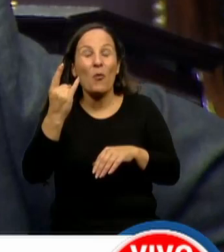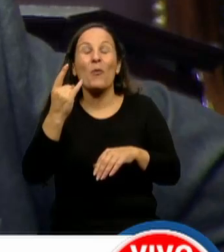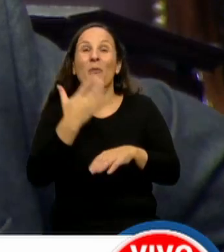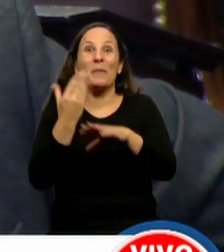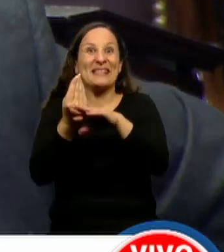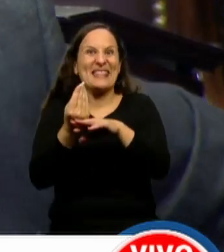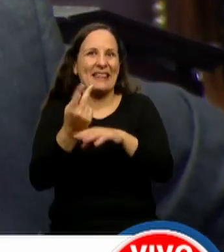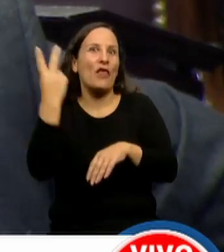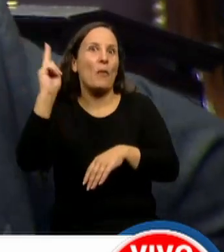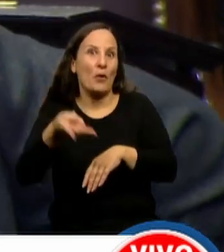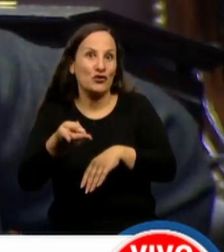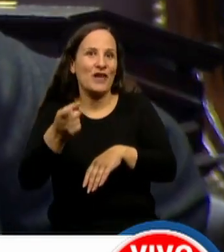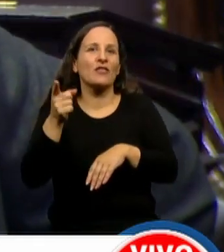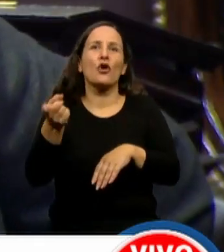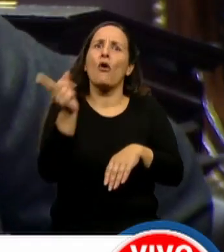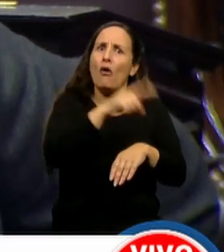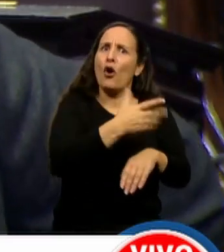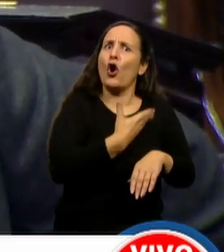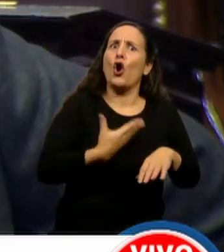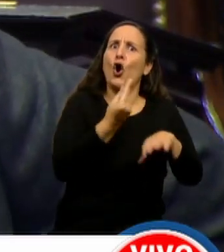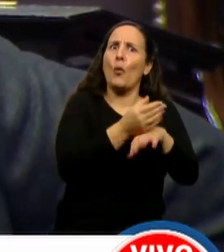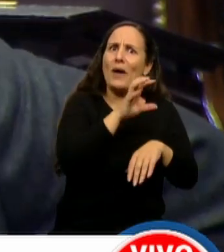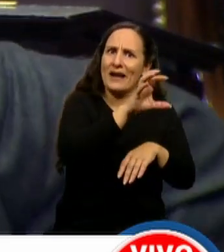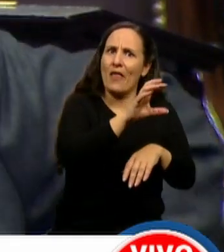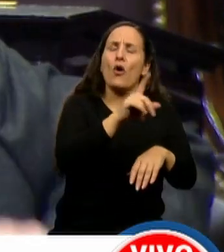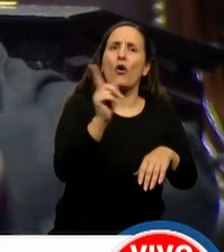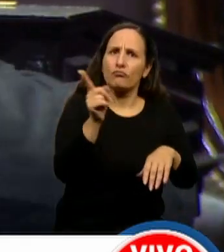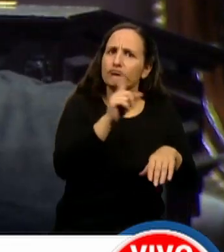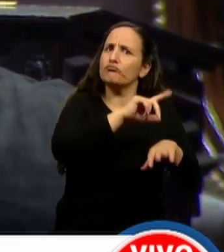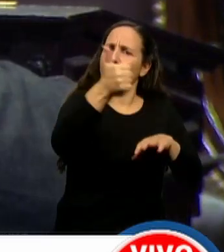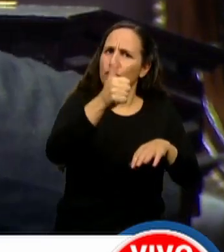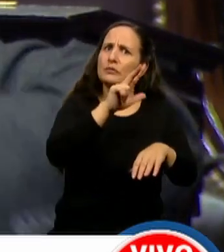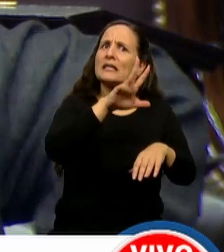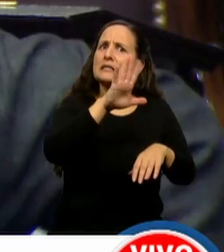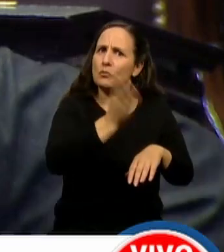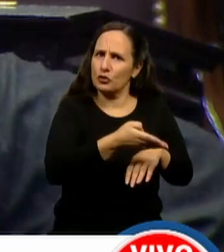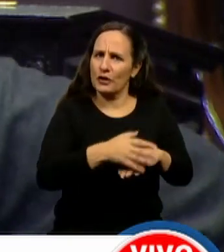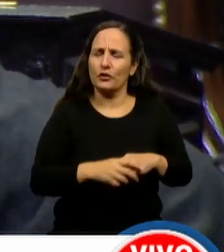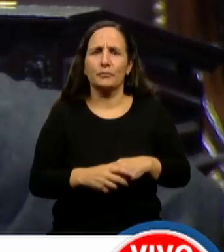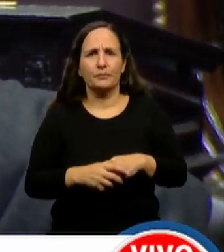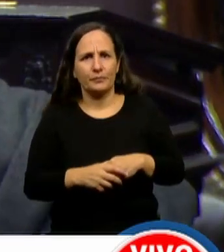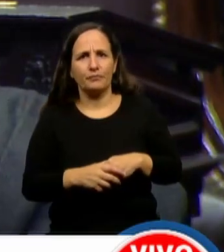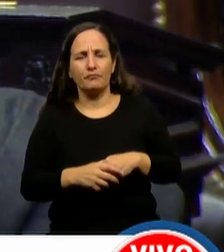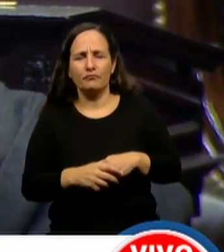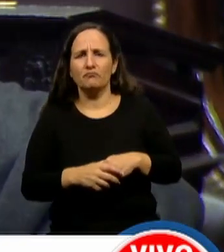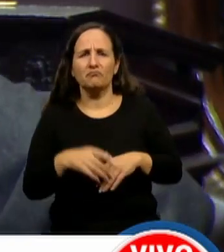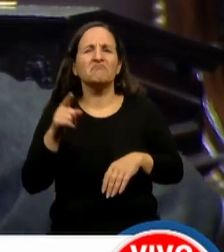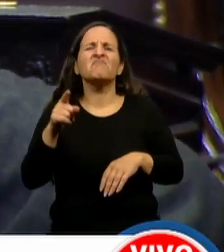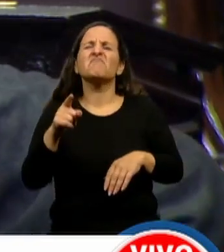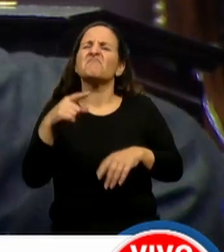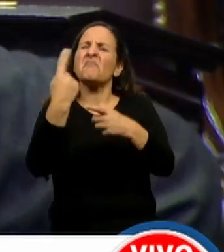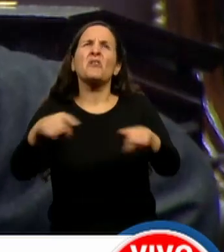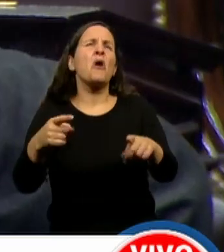2%, Barisco fue candidato a gobernador de la provincia y obtuvo el 35%. Tenía cierto desdén por los bienes